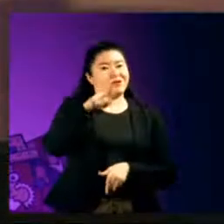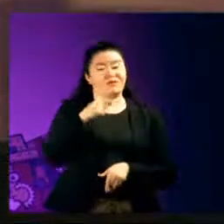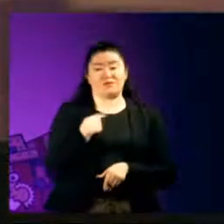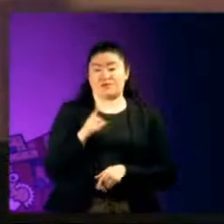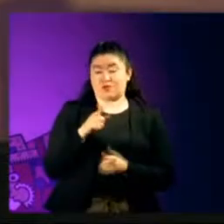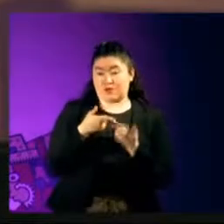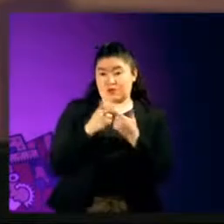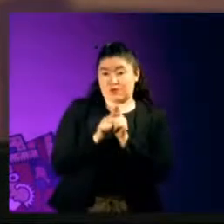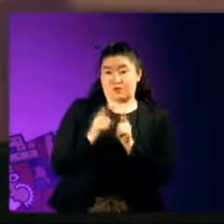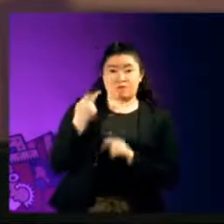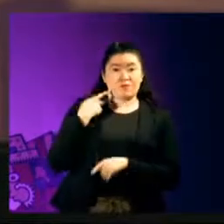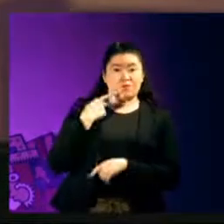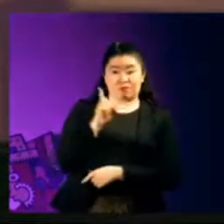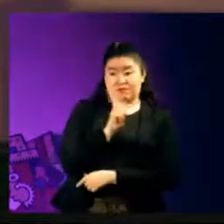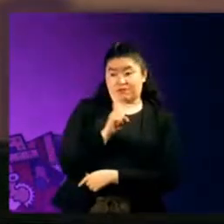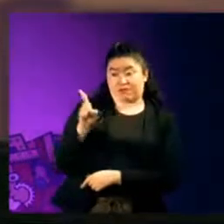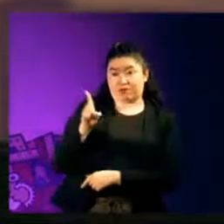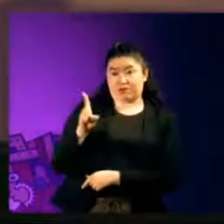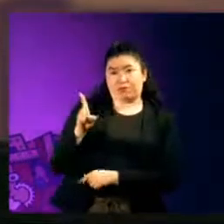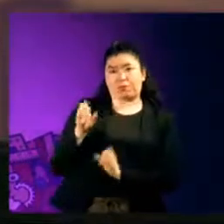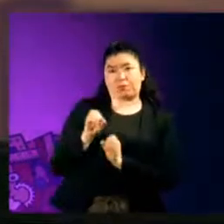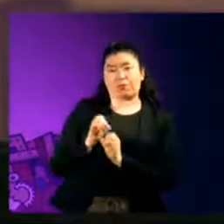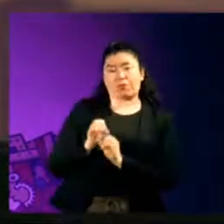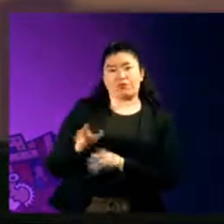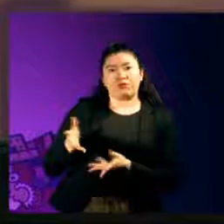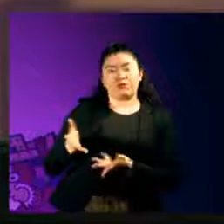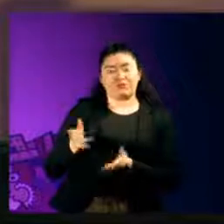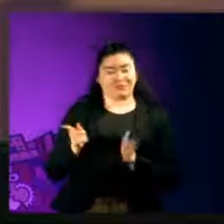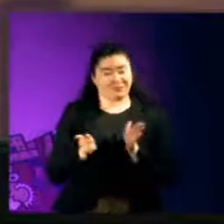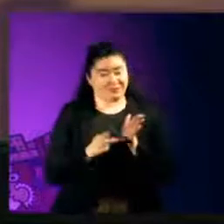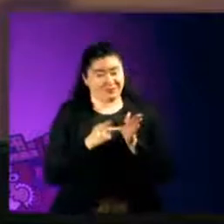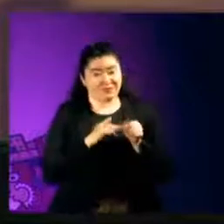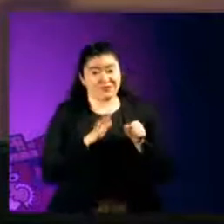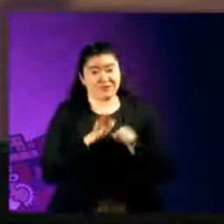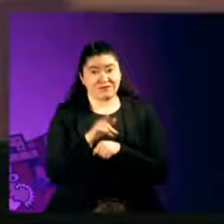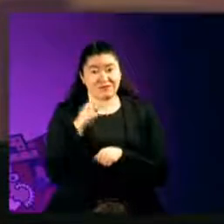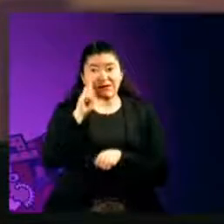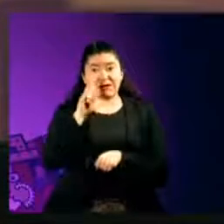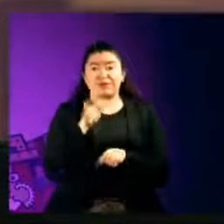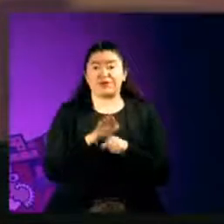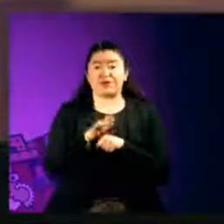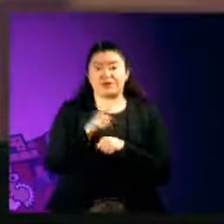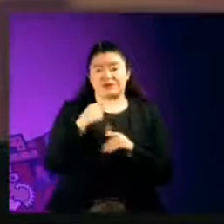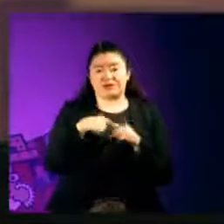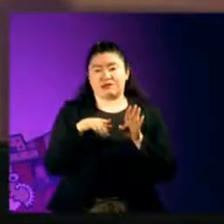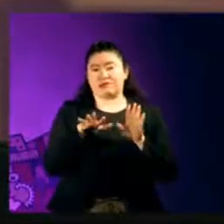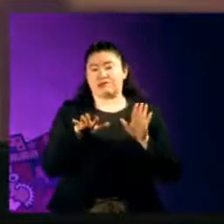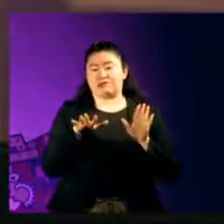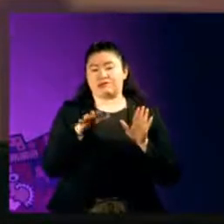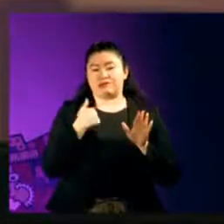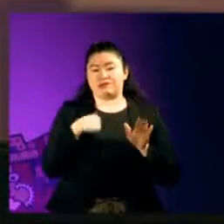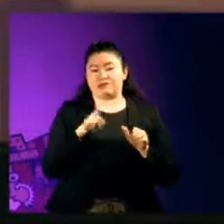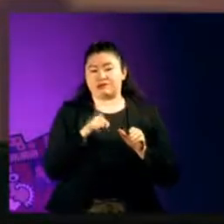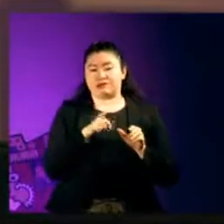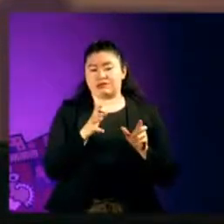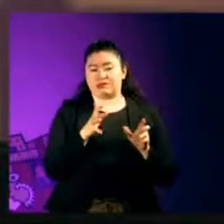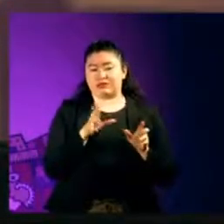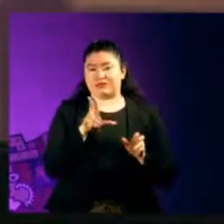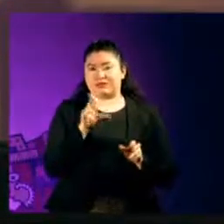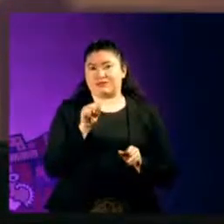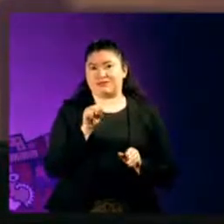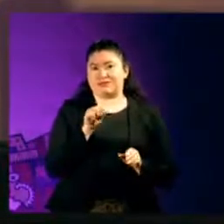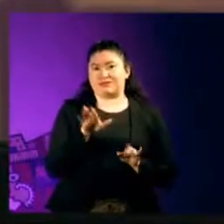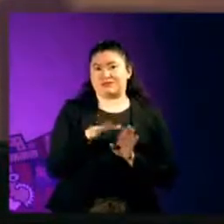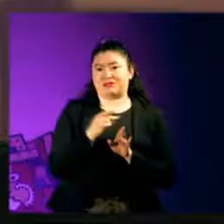derecha y ahora ya viene la revocación de mandatos también los niveles de aprobación dicen no mejor no le entramos no